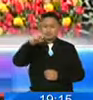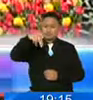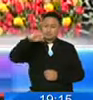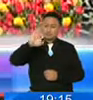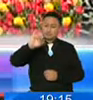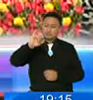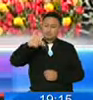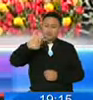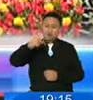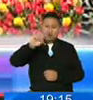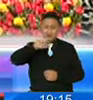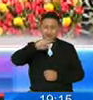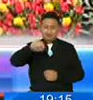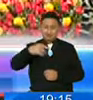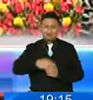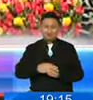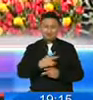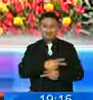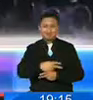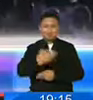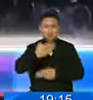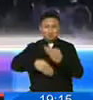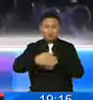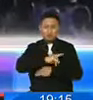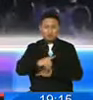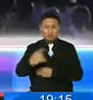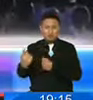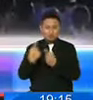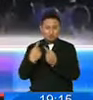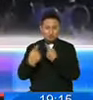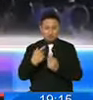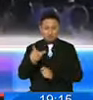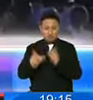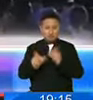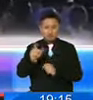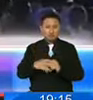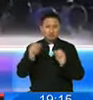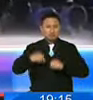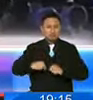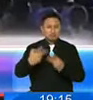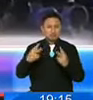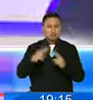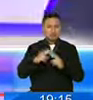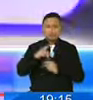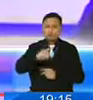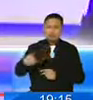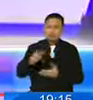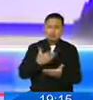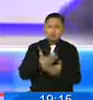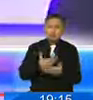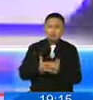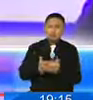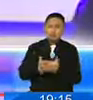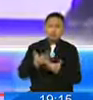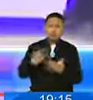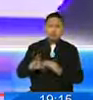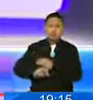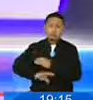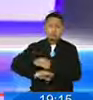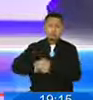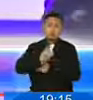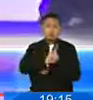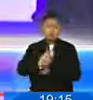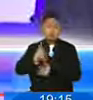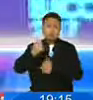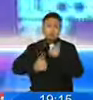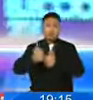Cámara de Comercio de Guayaquil aportó en gran medida para que los ciudadanos puedan conocer con mayor detalle las propuestas de campaña de cada uno